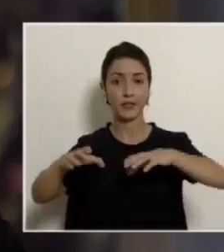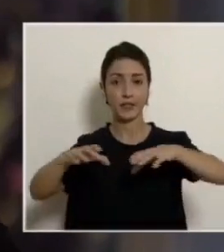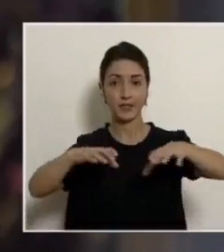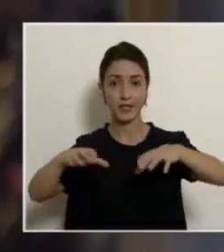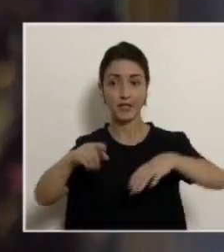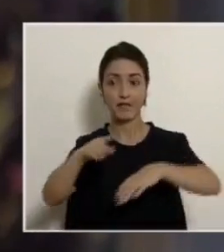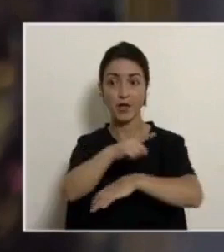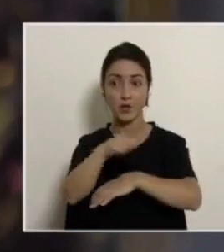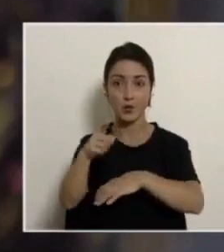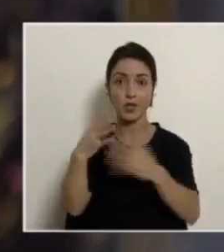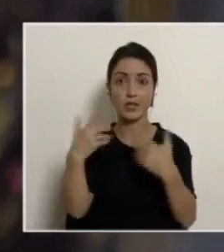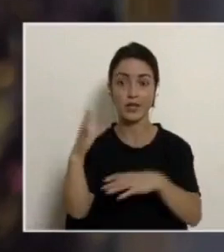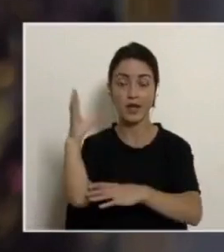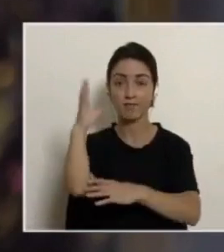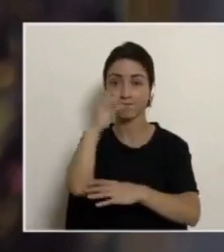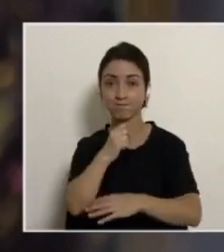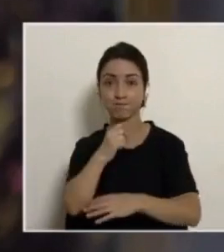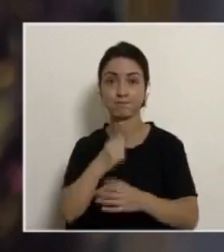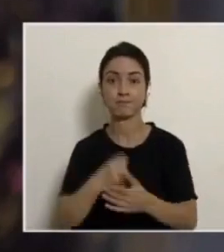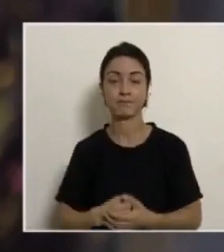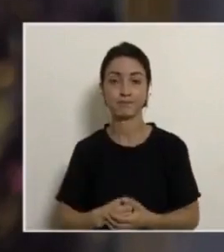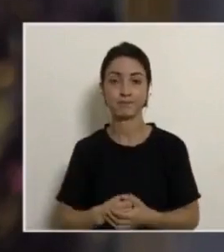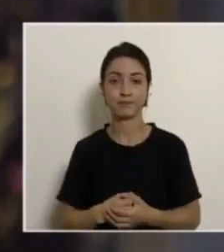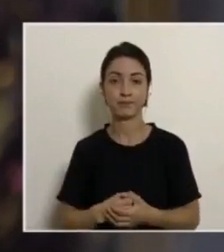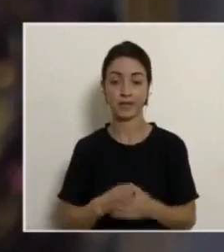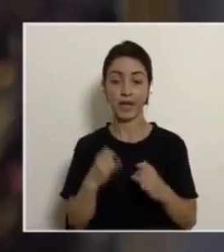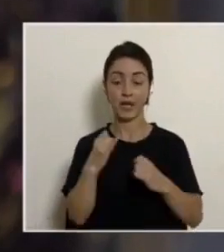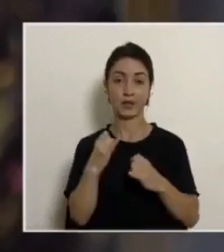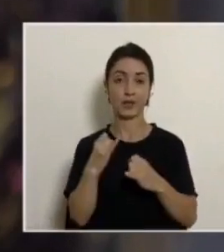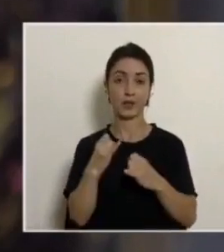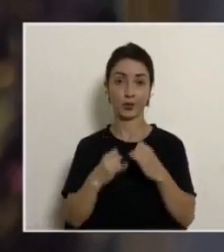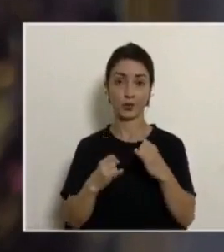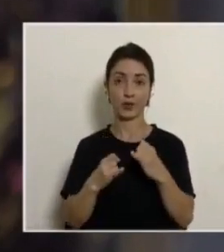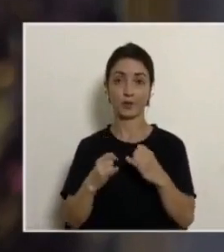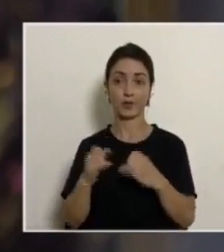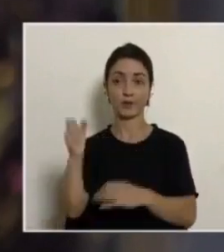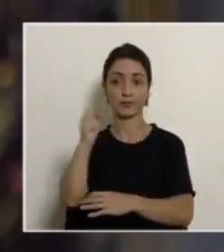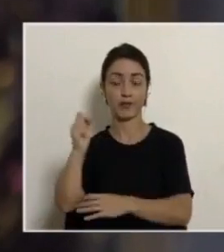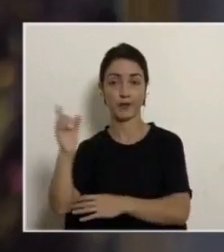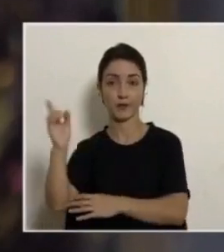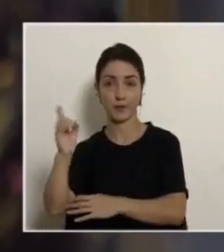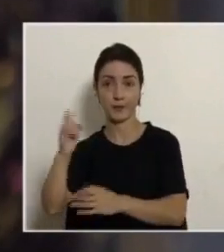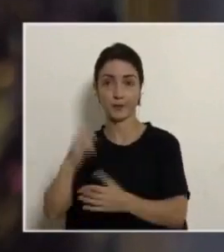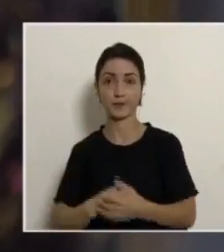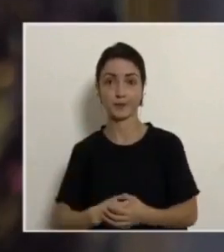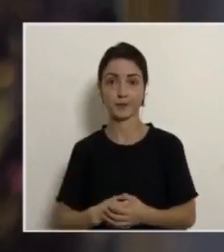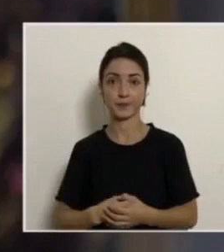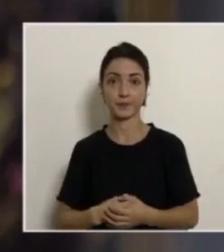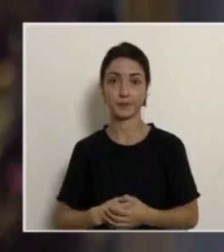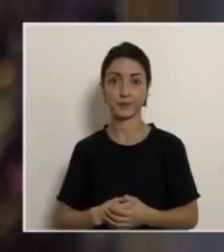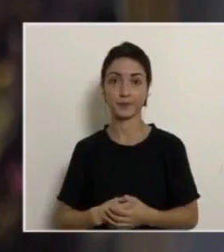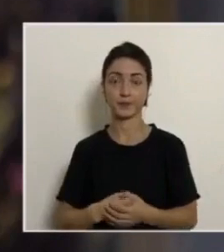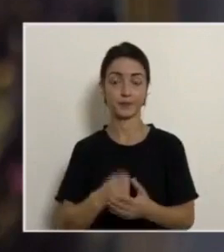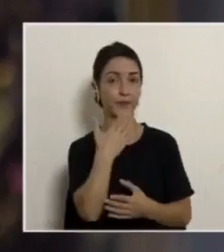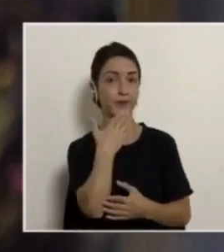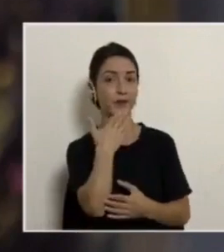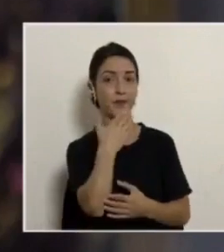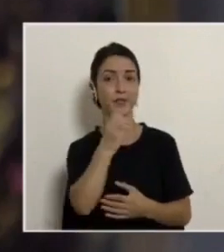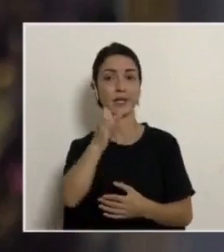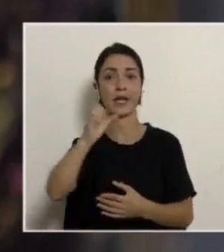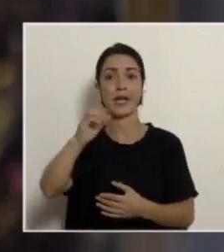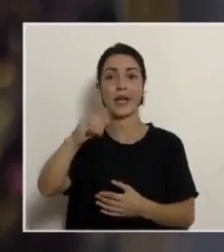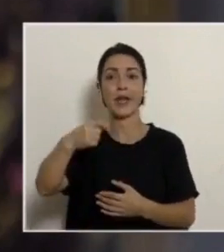ustedes han intervenido, que se han detectado en las últimos fines de semana? Muchas gracias, don